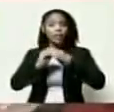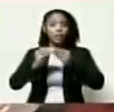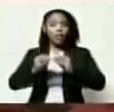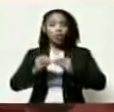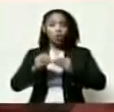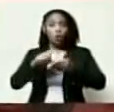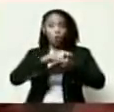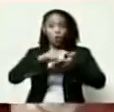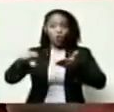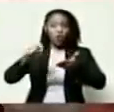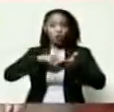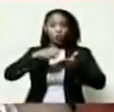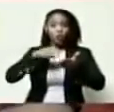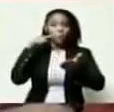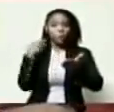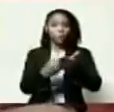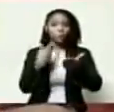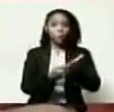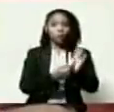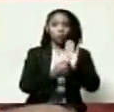cheques en la mano,